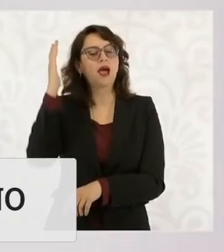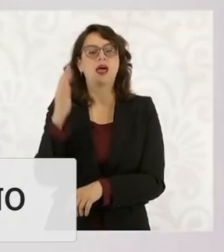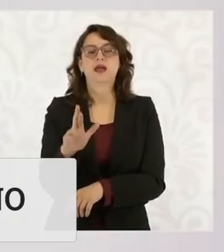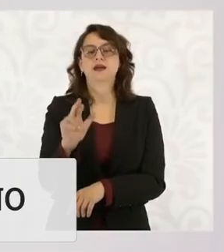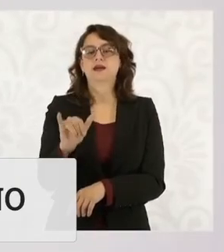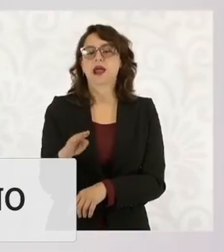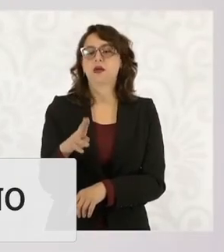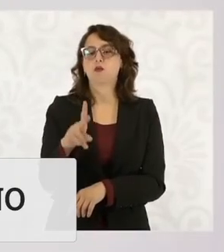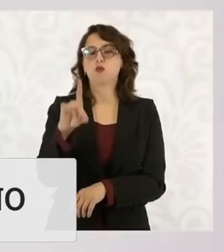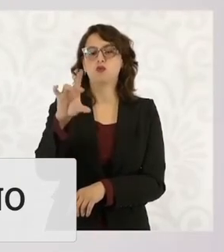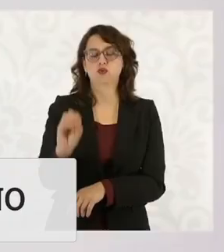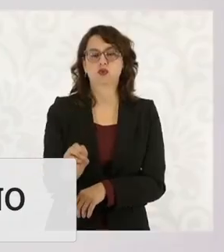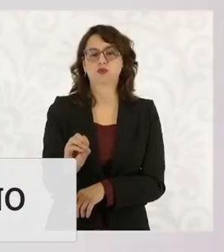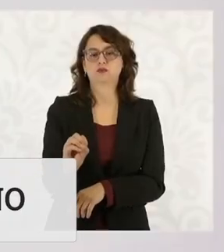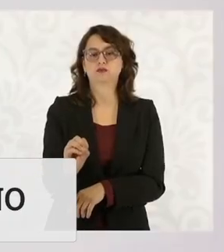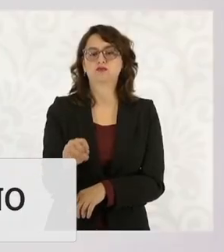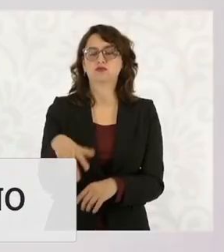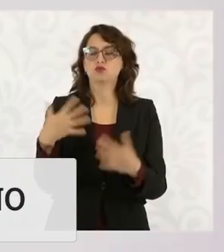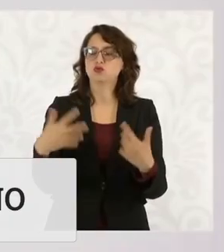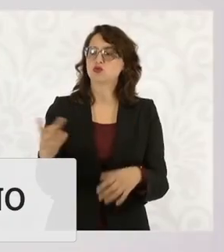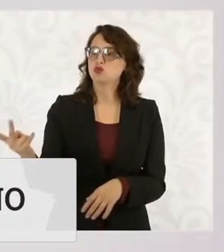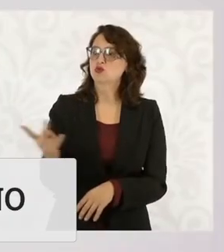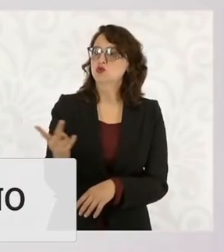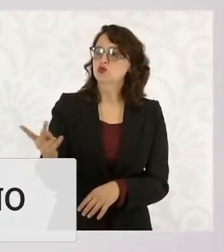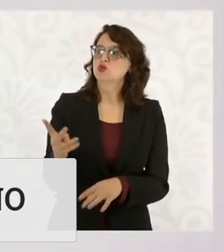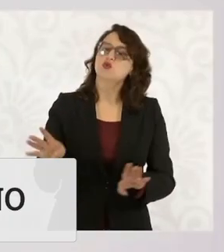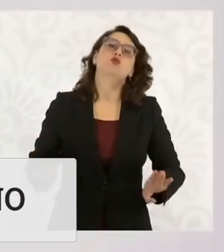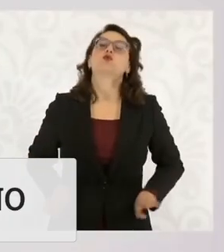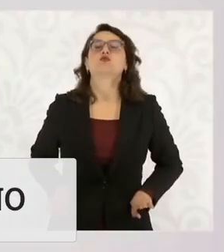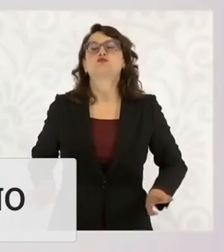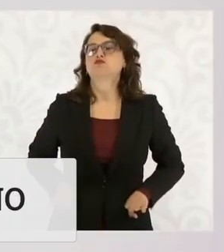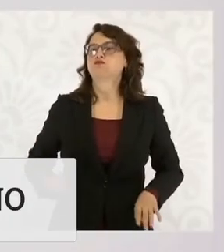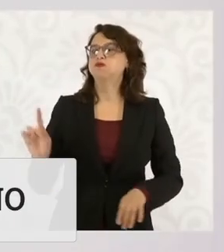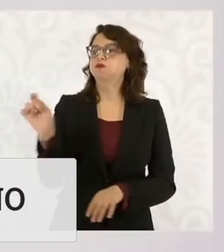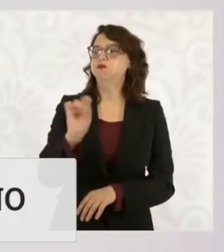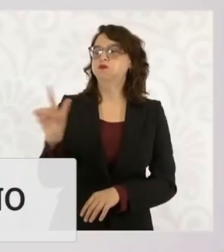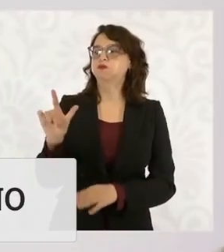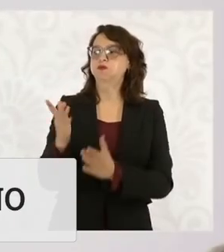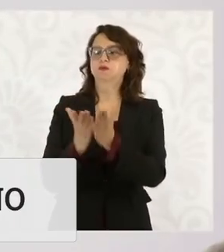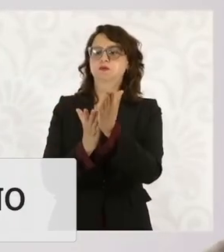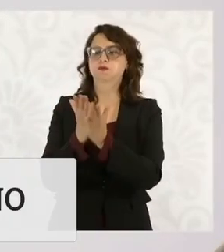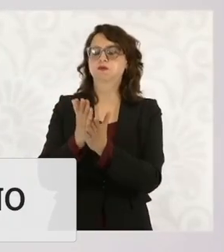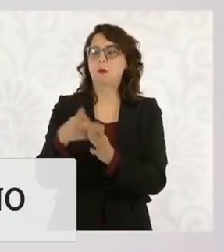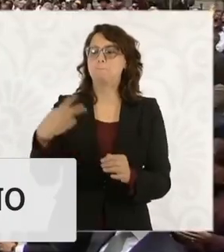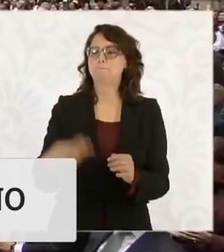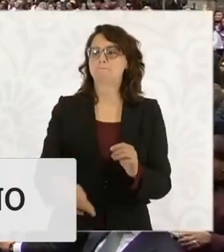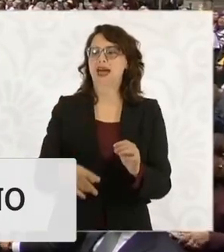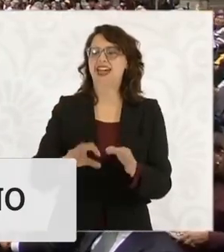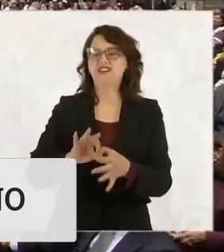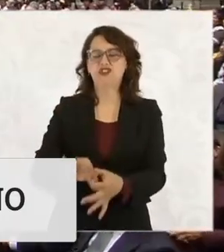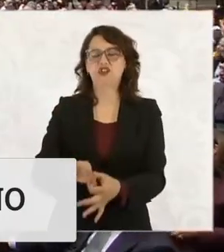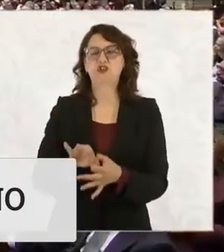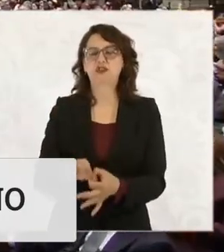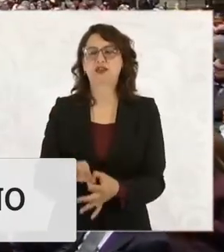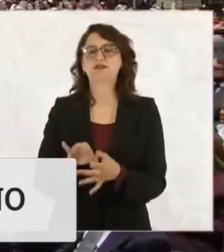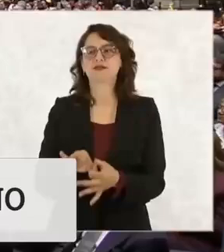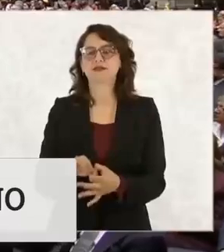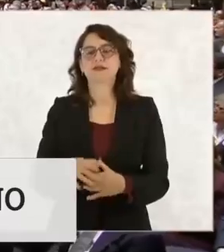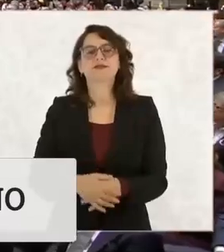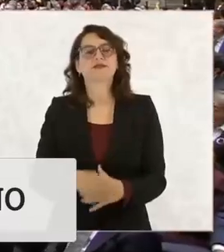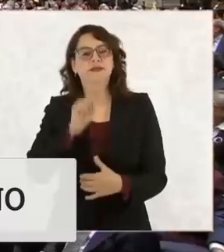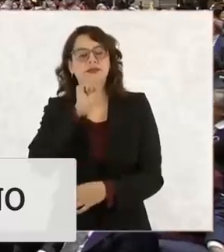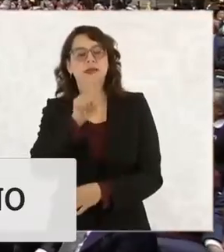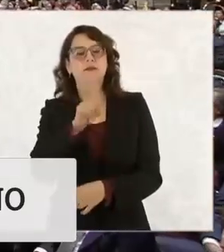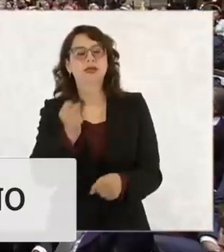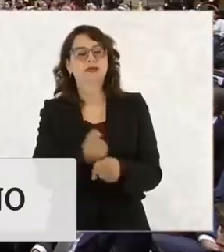Pedro Morales Ángeles, su profesionalismo, su lealtad y su patriotismo, así como a la